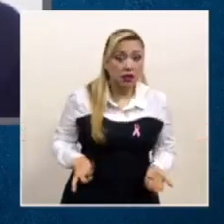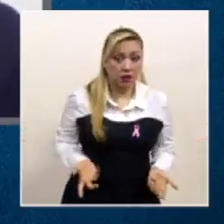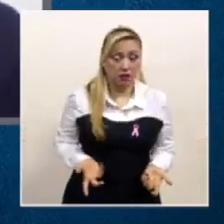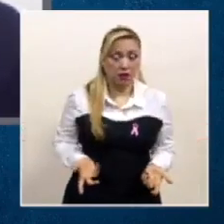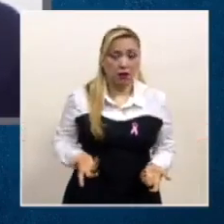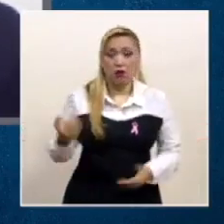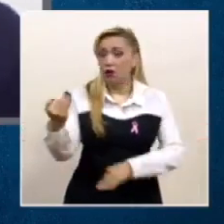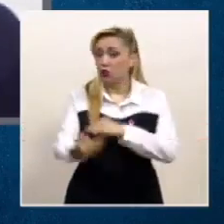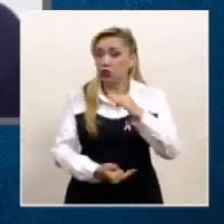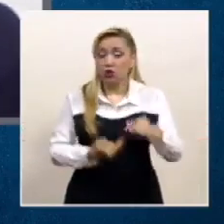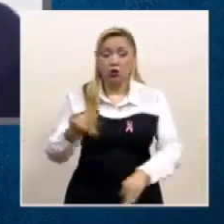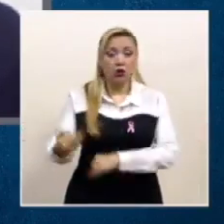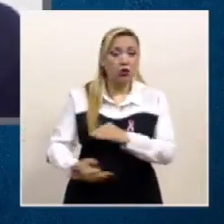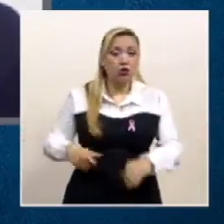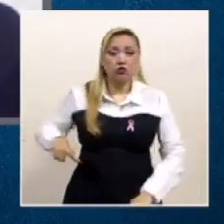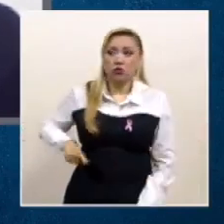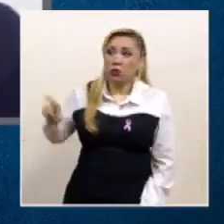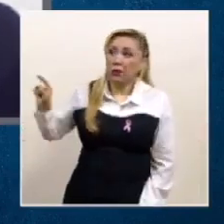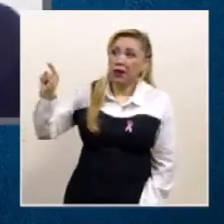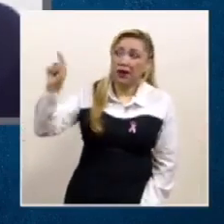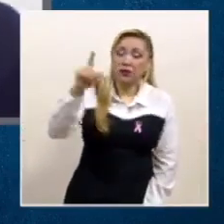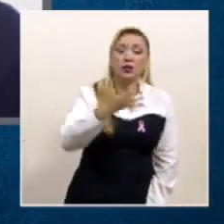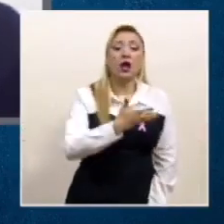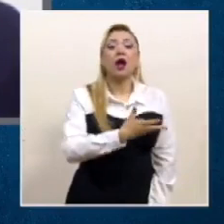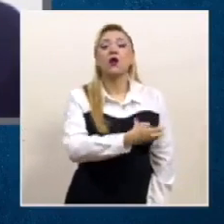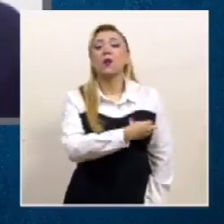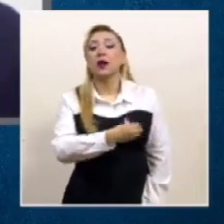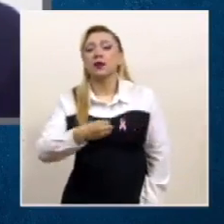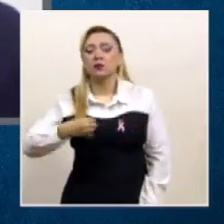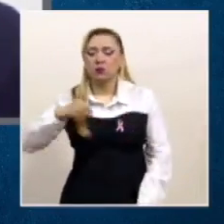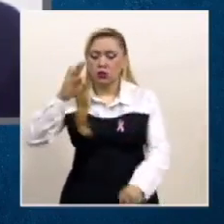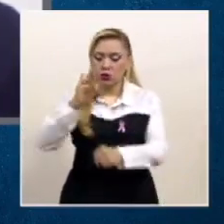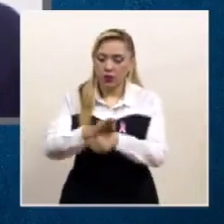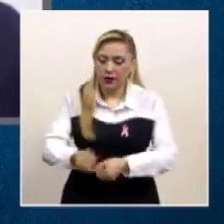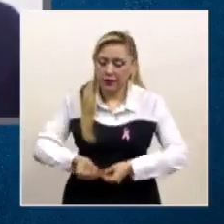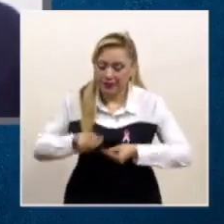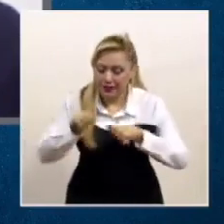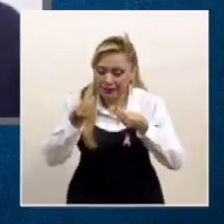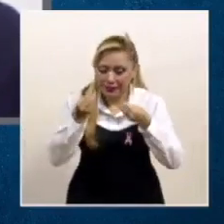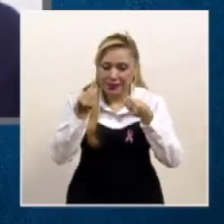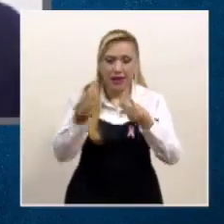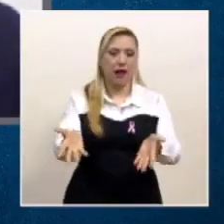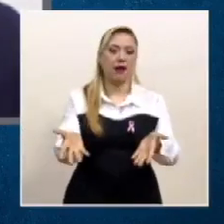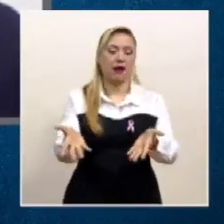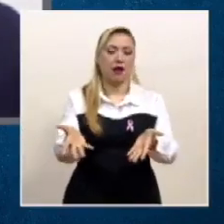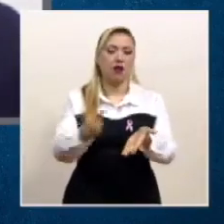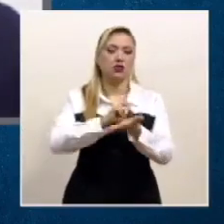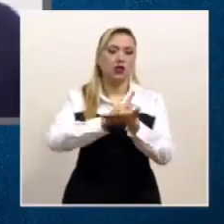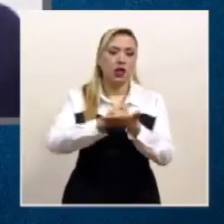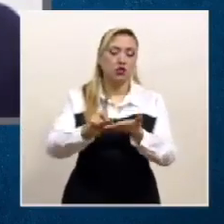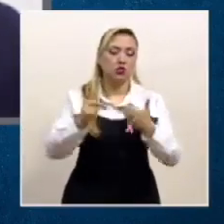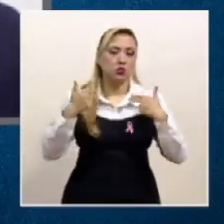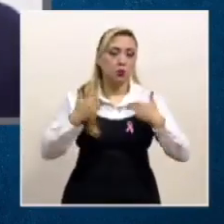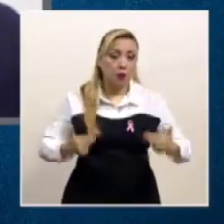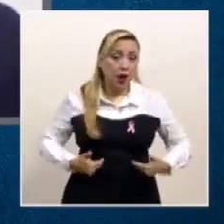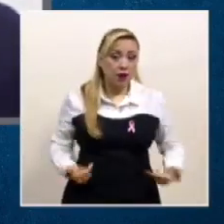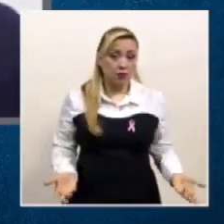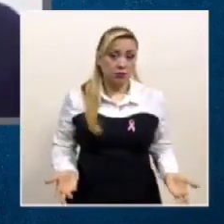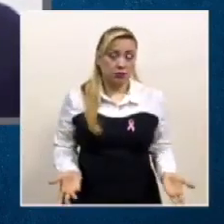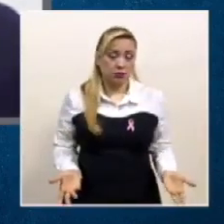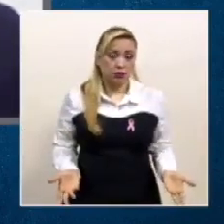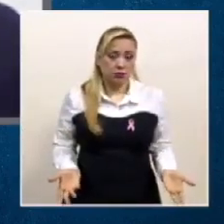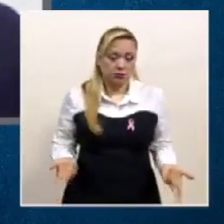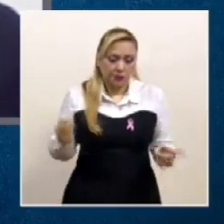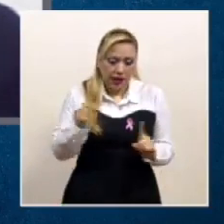de que todas las autoridades en el ejercicio de sus competencias tienen la obligación de proteger y garantizar, entre otras, los derechos humanos, ¿no? Y desde